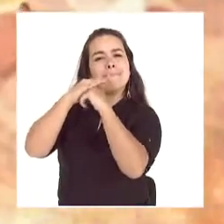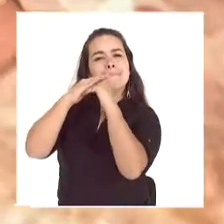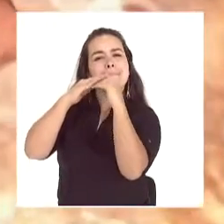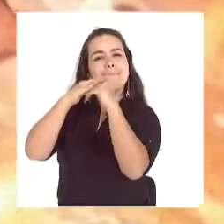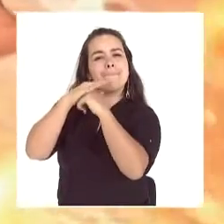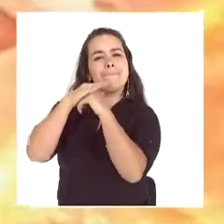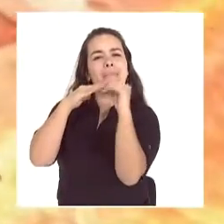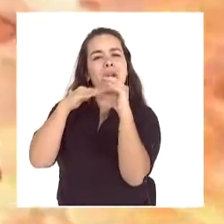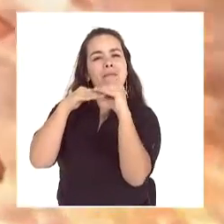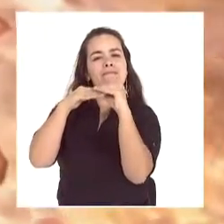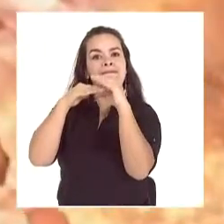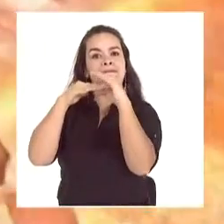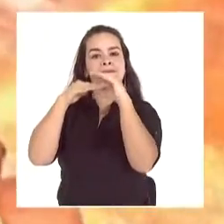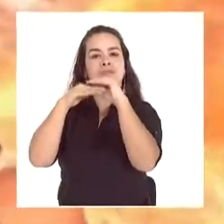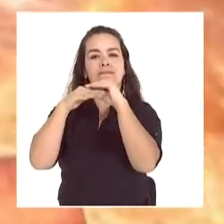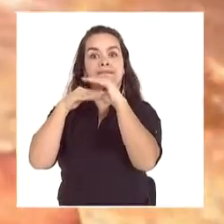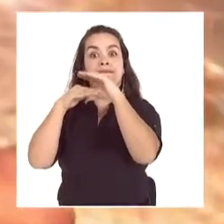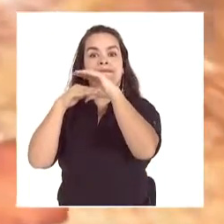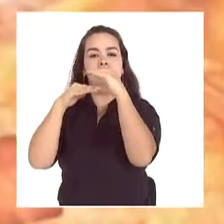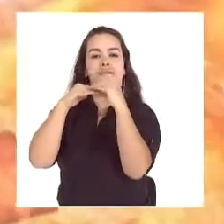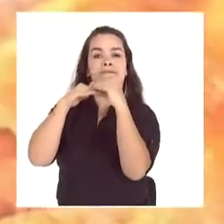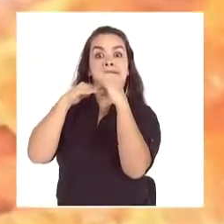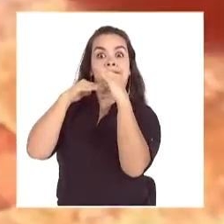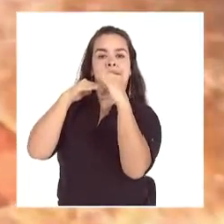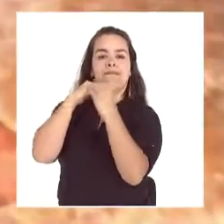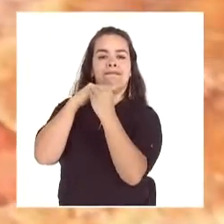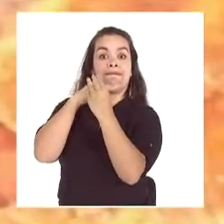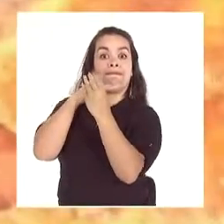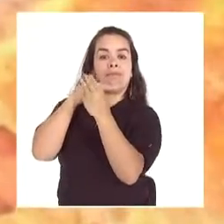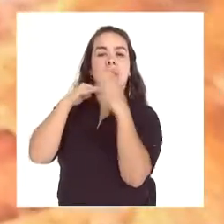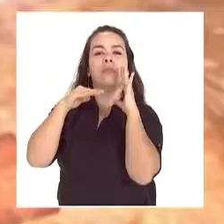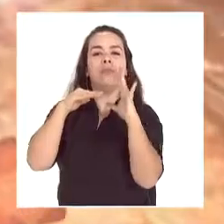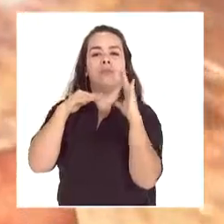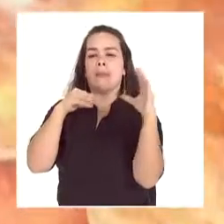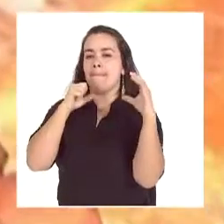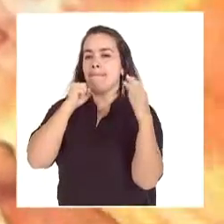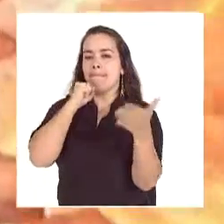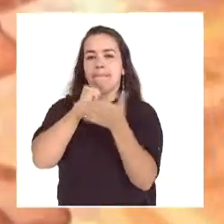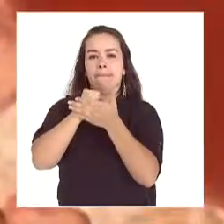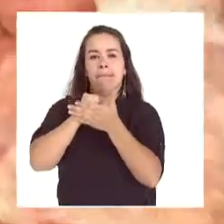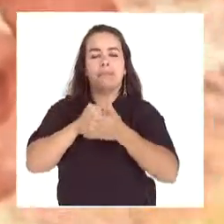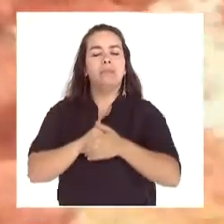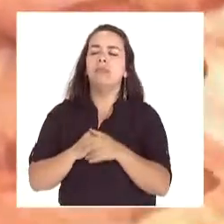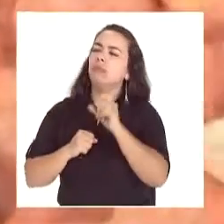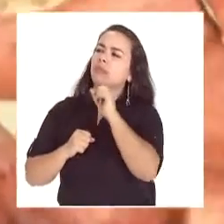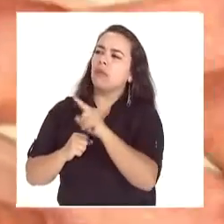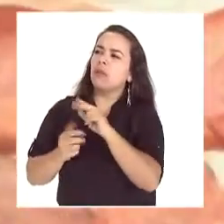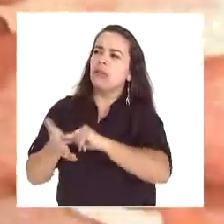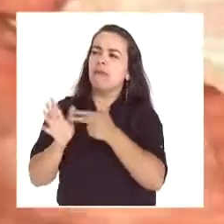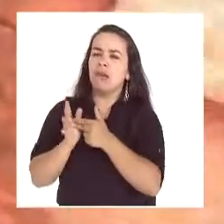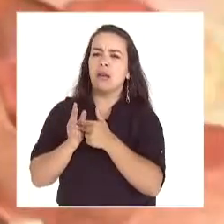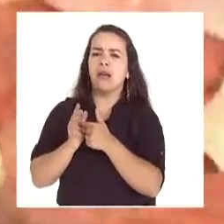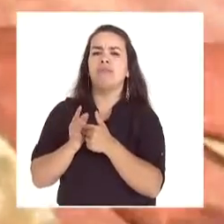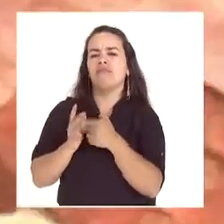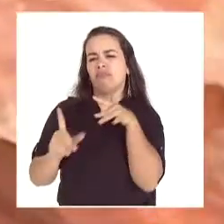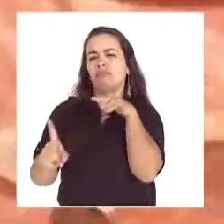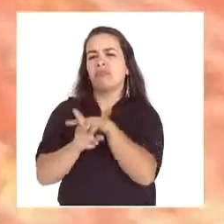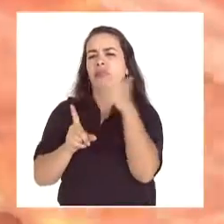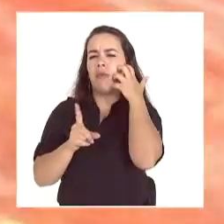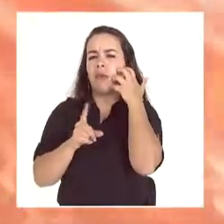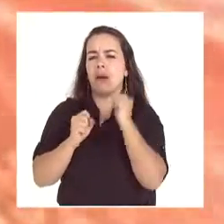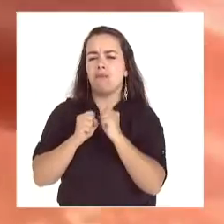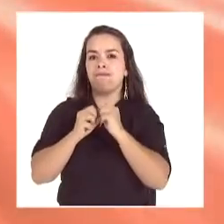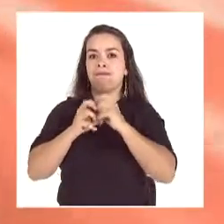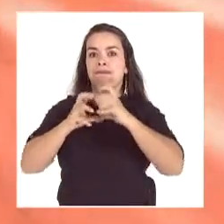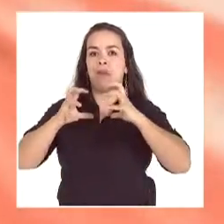la inflamación y el cierre de la arteria. Es decir, que es una enfermedad inflamatoria. Indudablemente, cuando hablamos